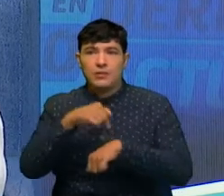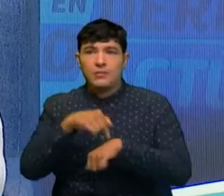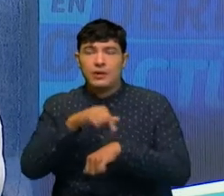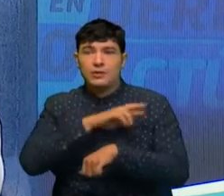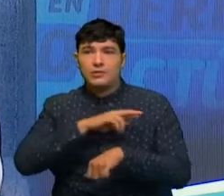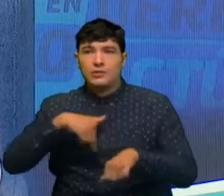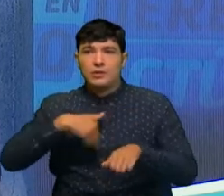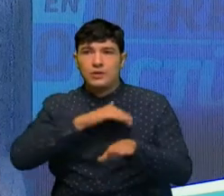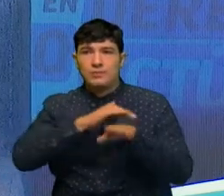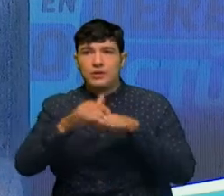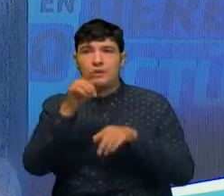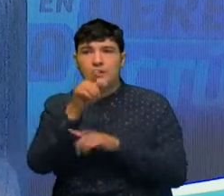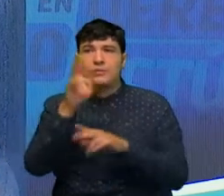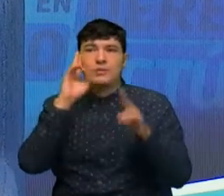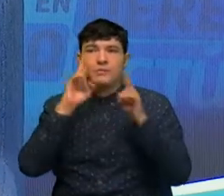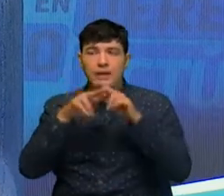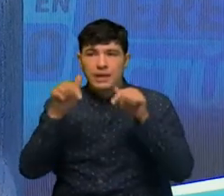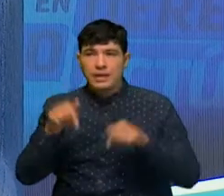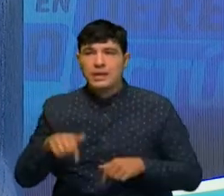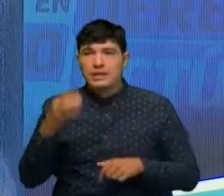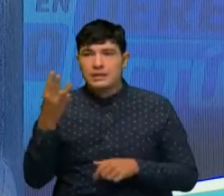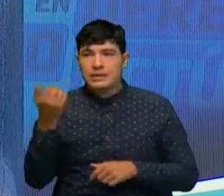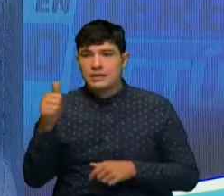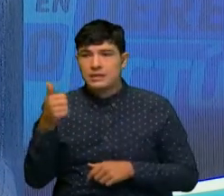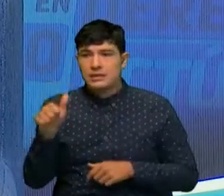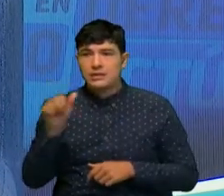se conecte con nosotros a través del